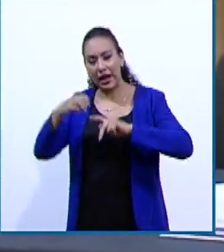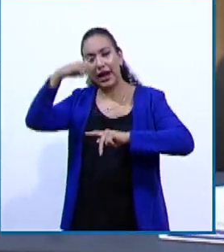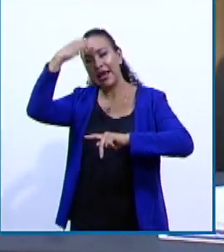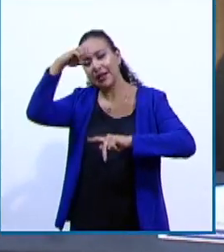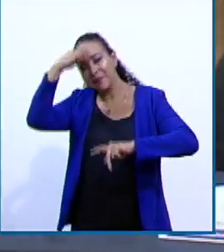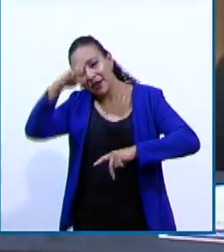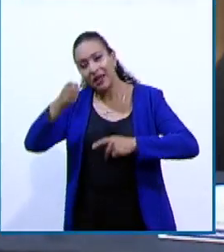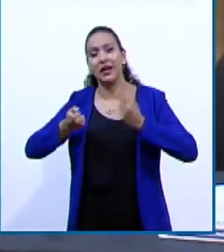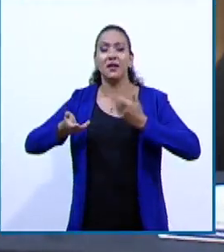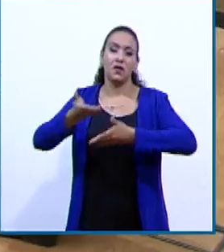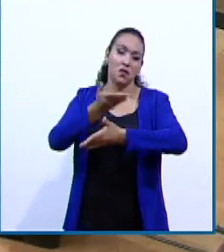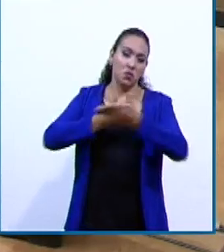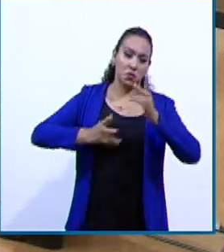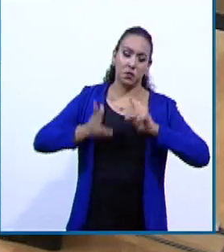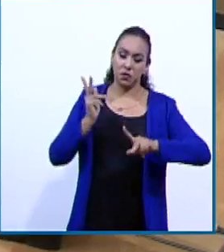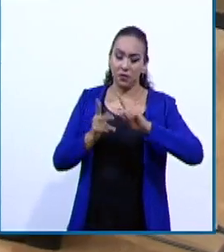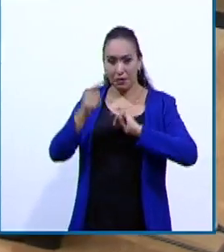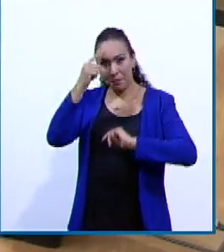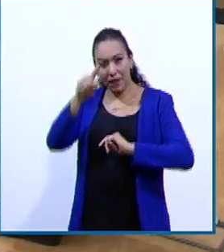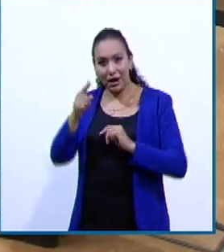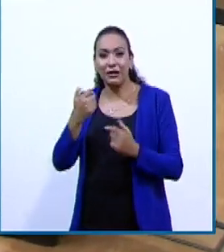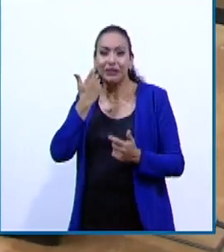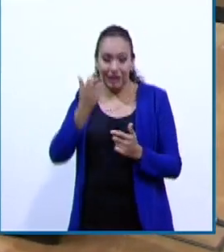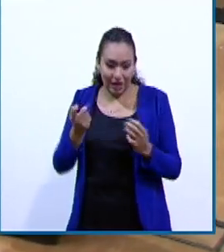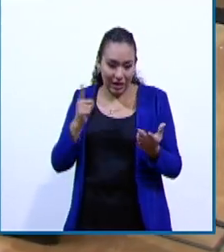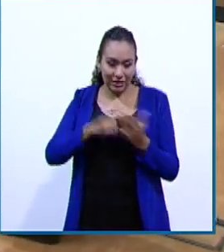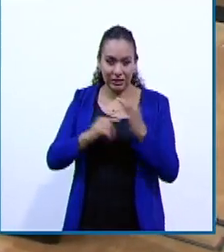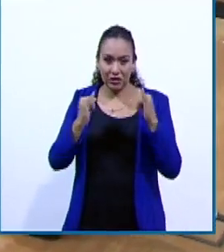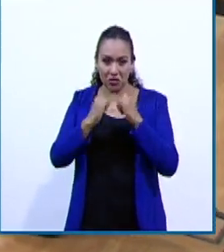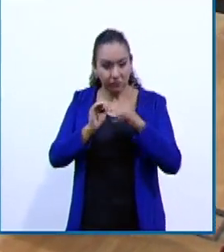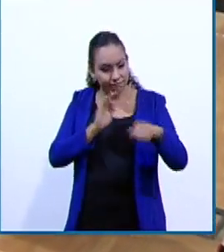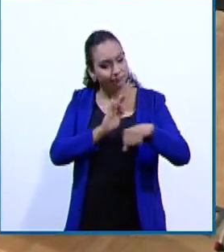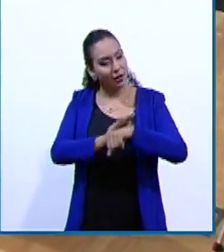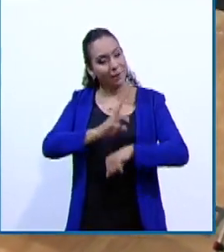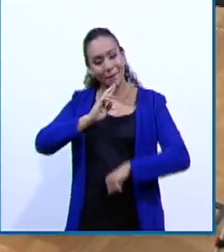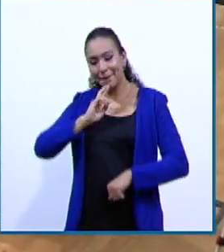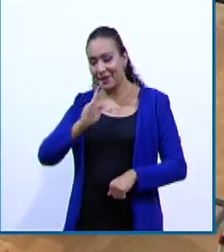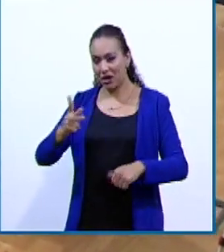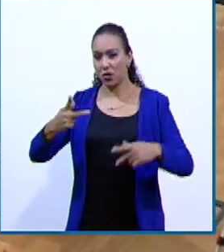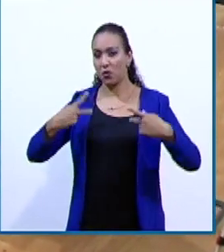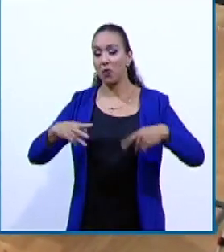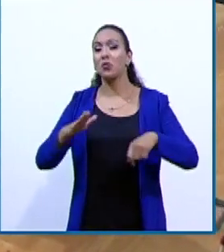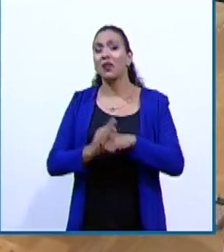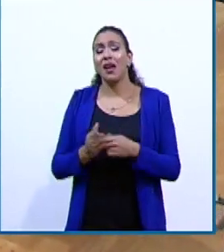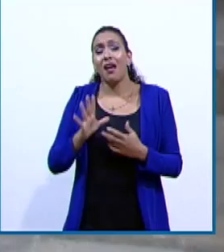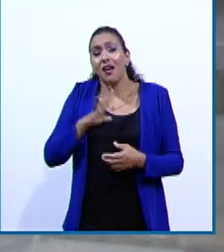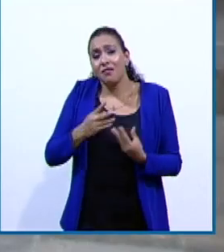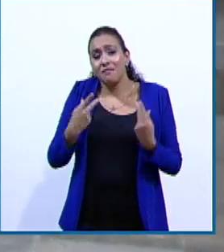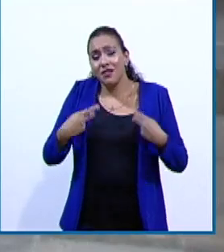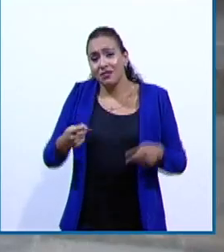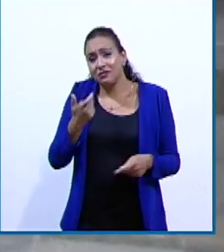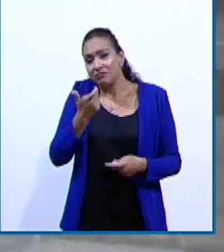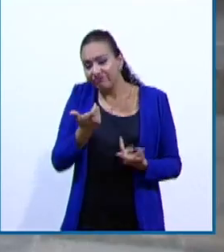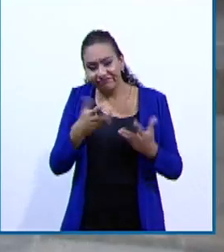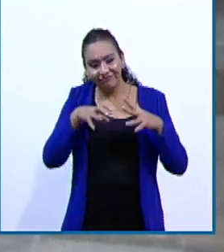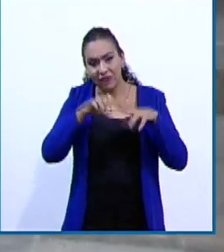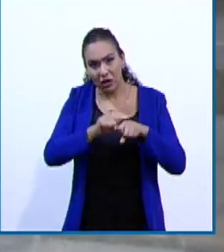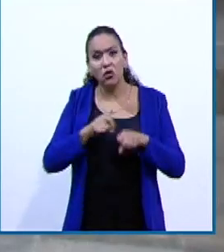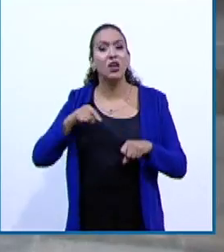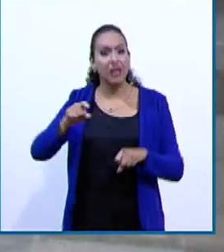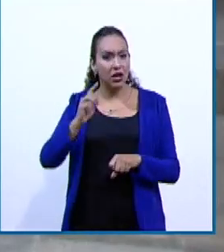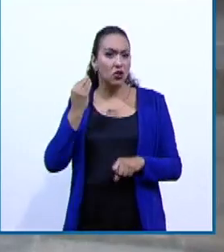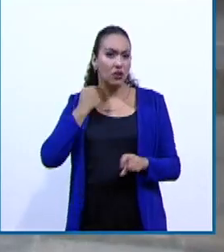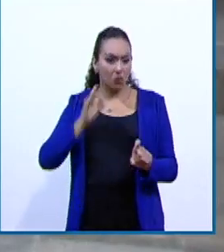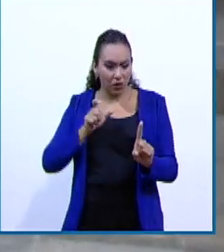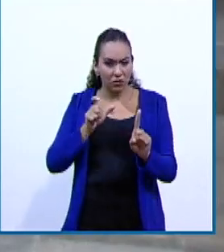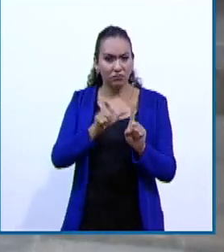experiencias y buenas prácticas para mejorar el servicio que prestan sobre todo a personas de escasos recursos económicos. Es la